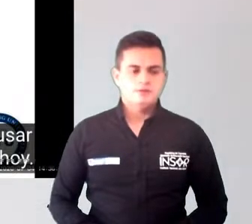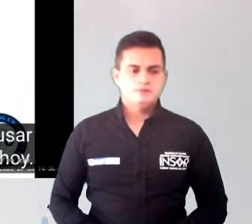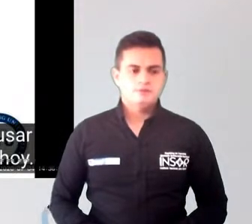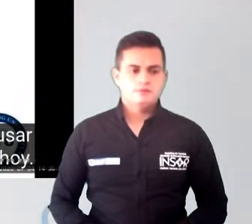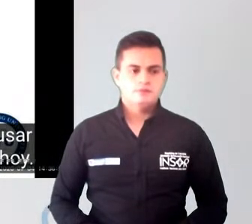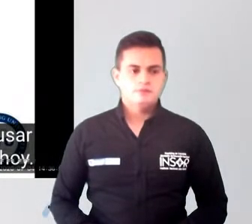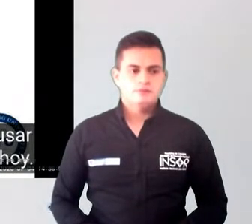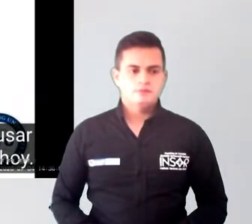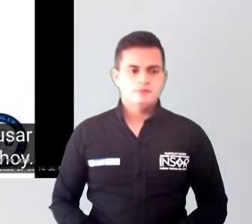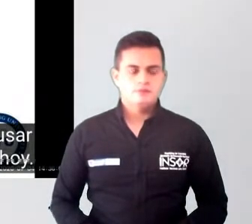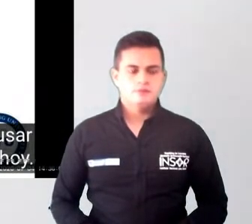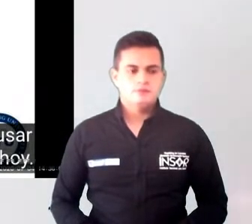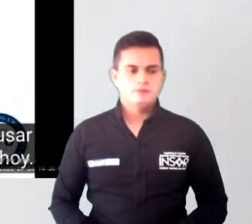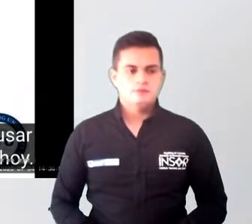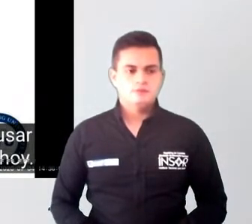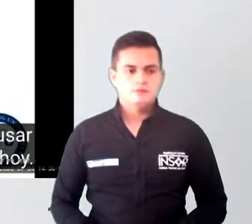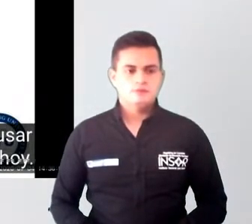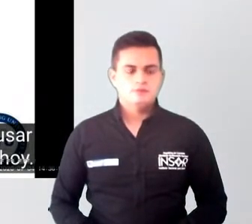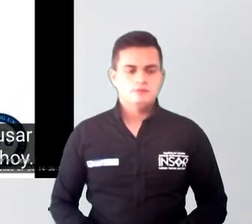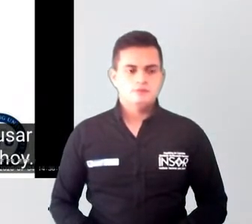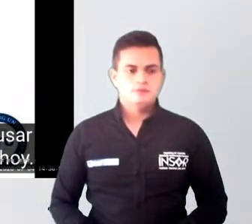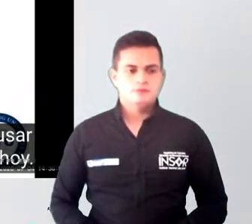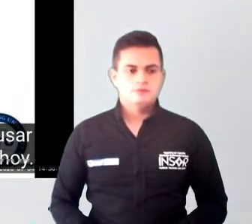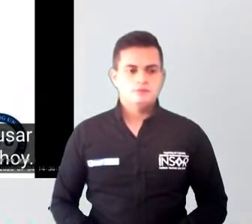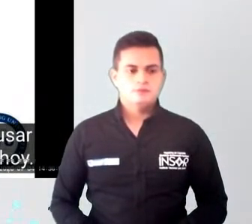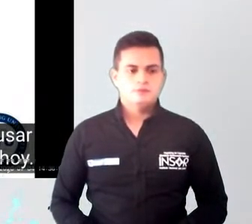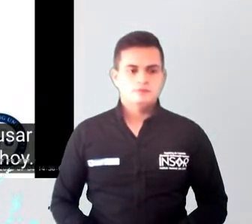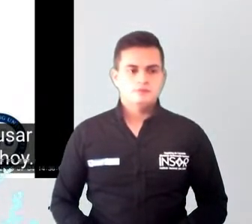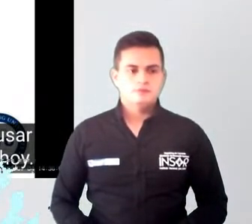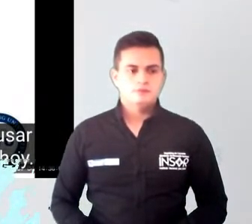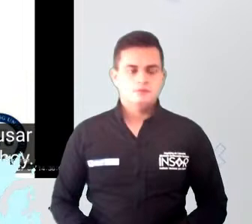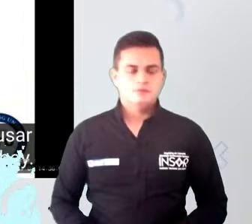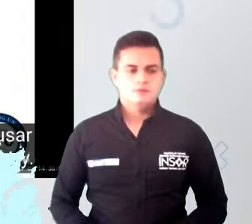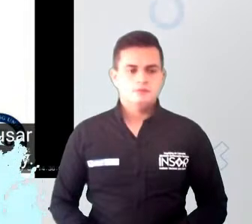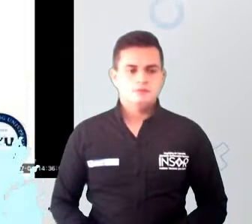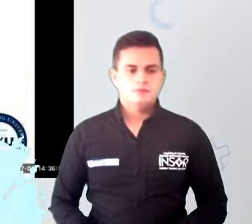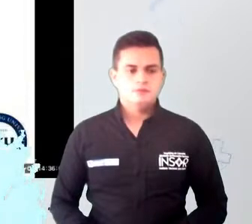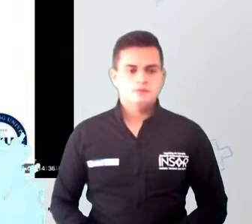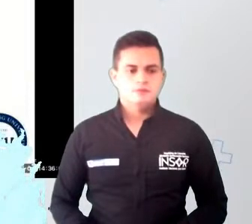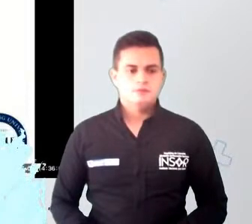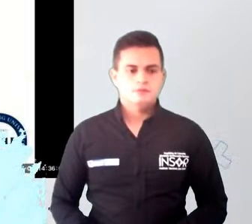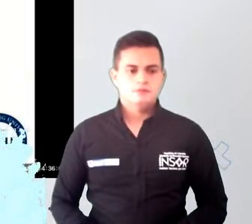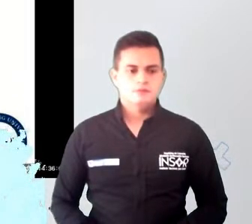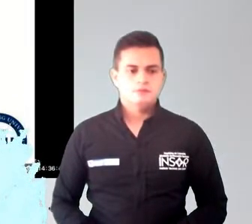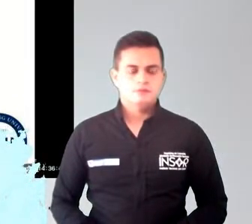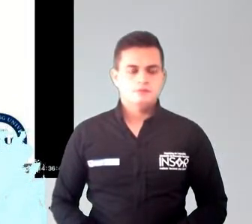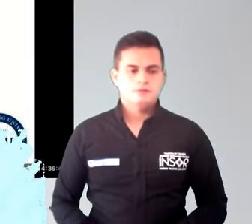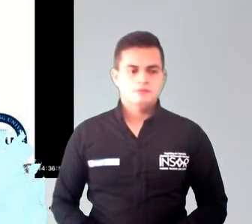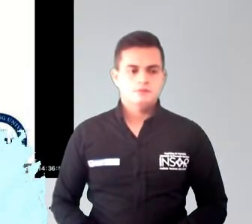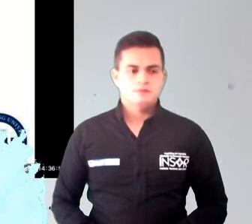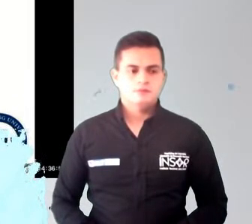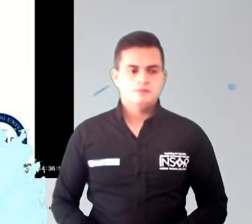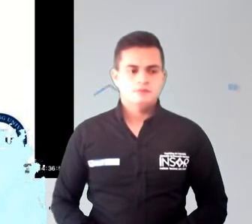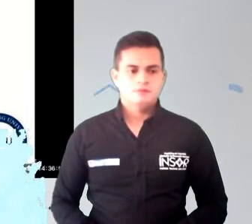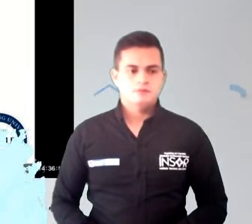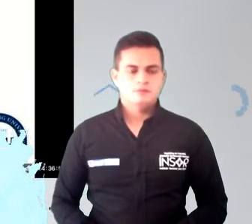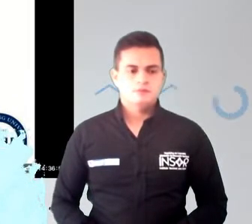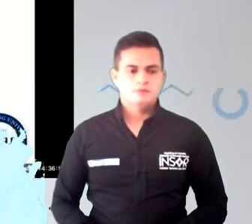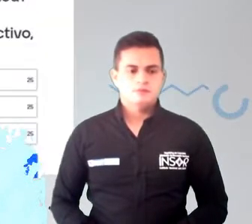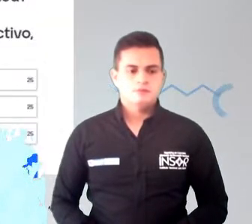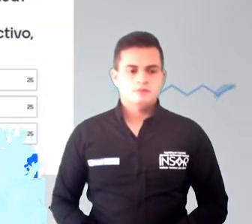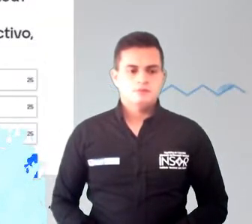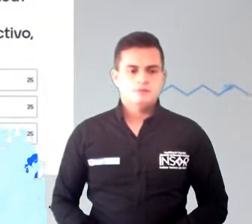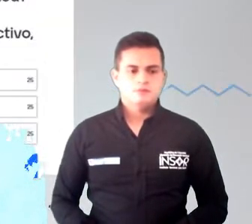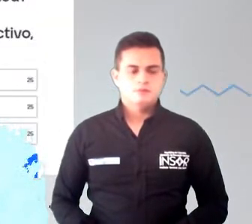herramientas, porque lo que vamos a usar durante este tiempo, porque deseo que